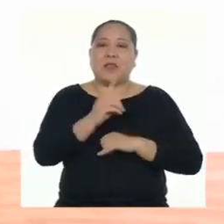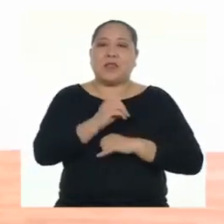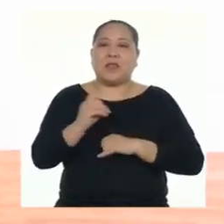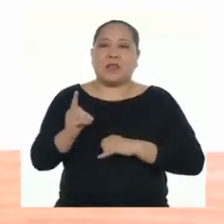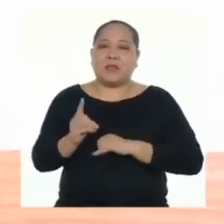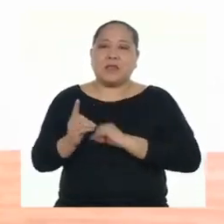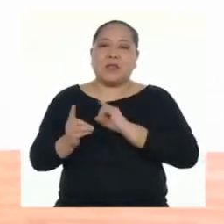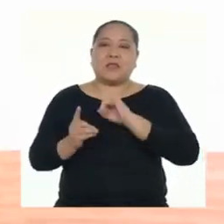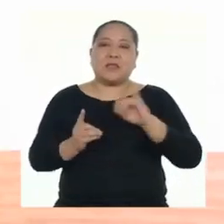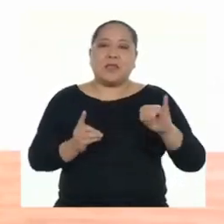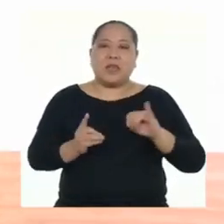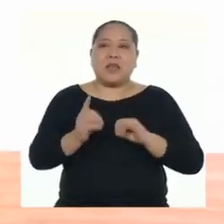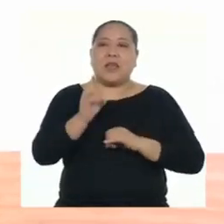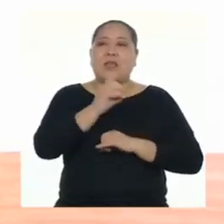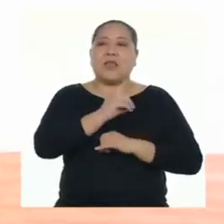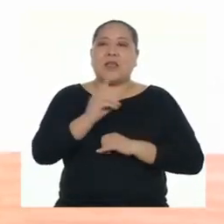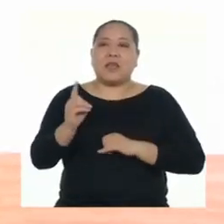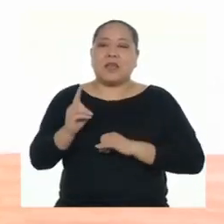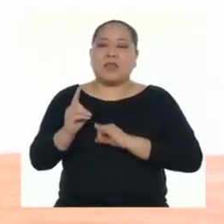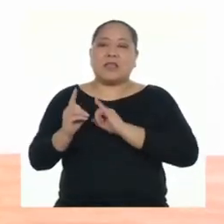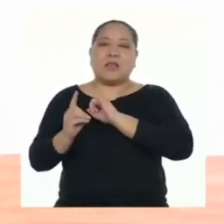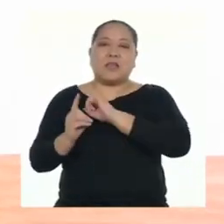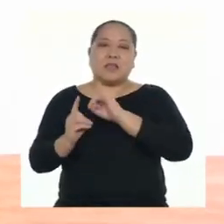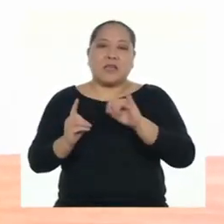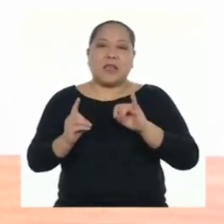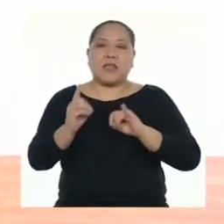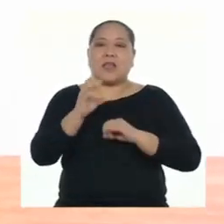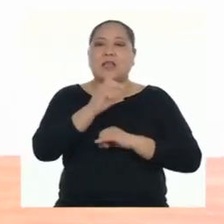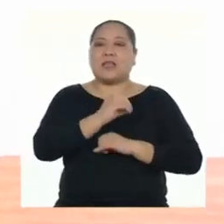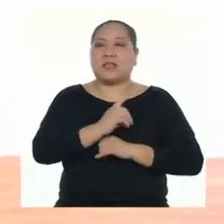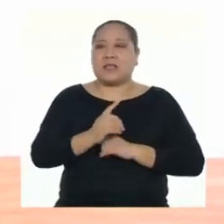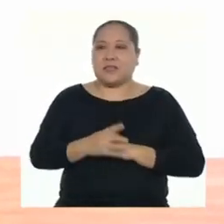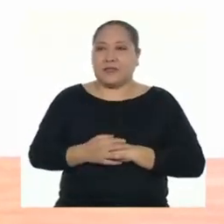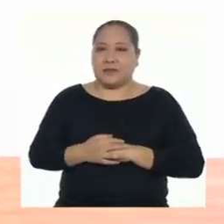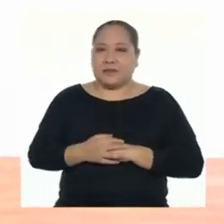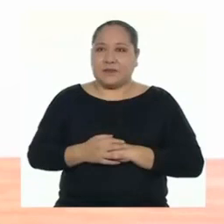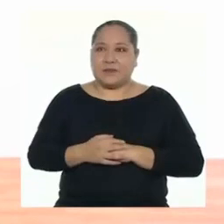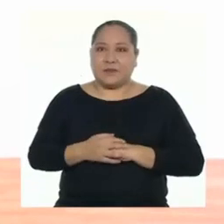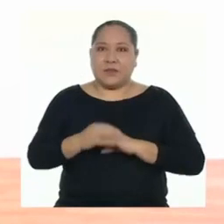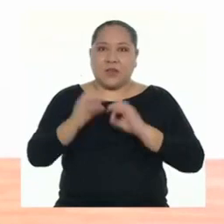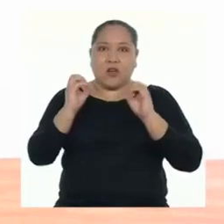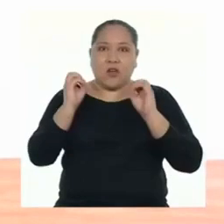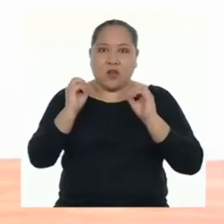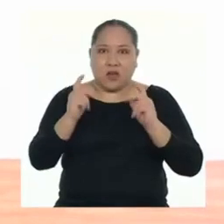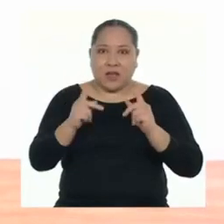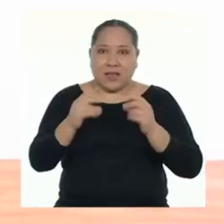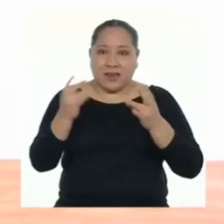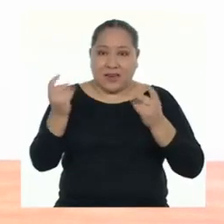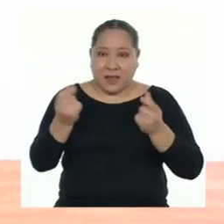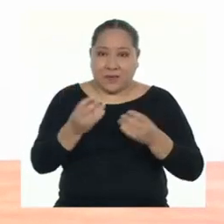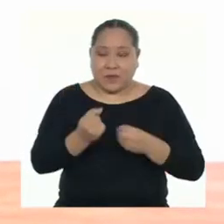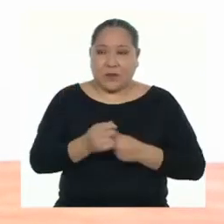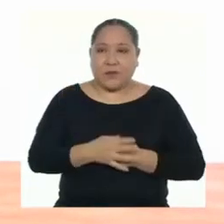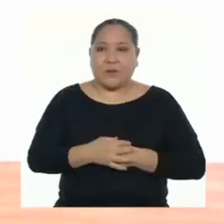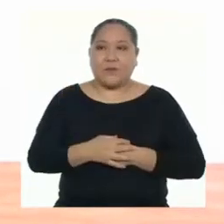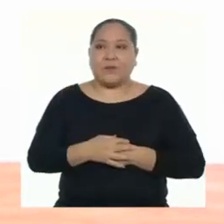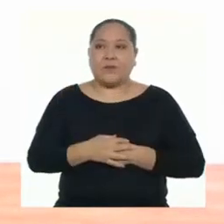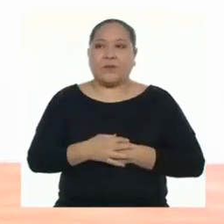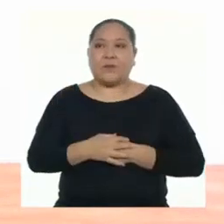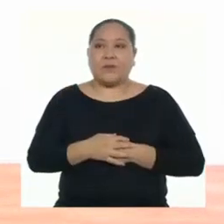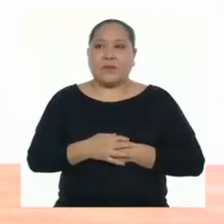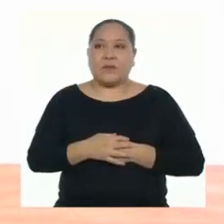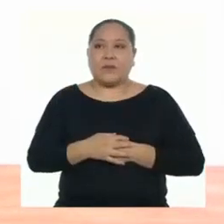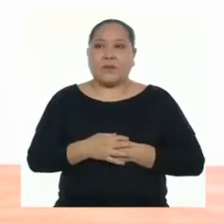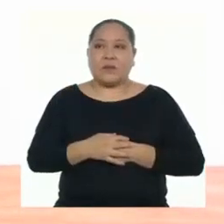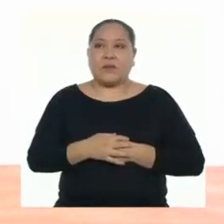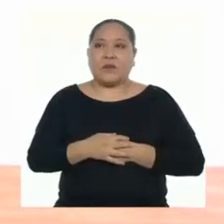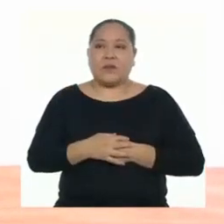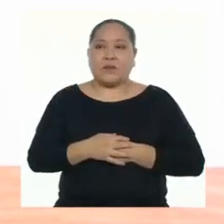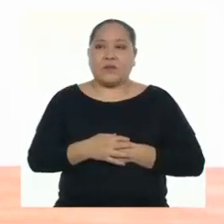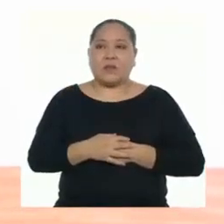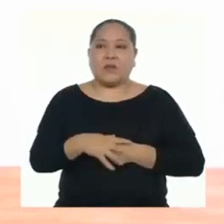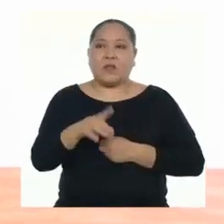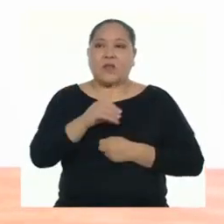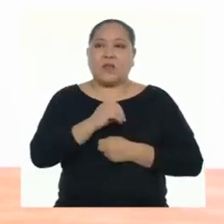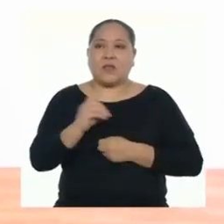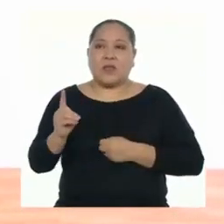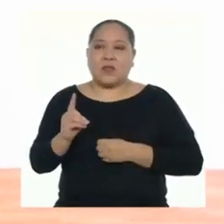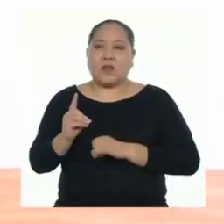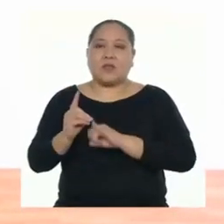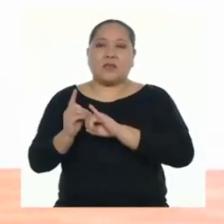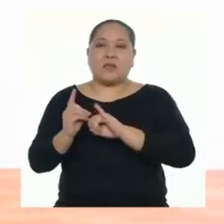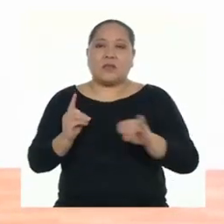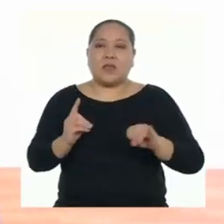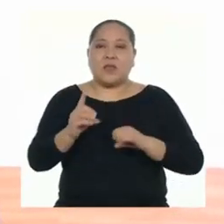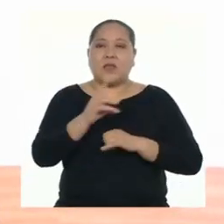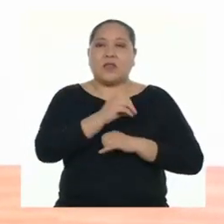2, 3, 4, 5, 6. Lo hacemos seguido, a esa velocidad. 5, 6, 7, va.